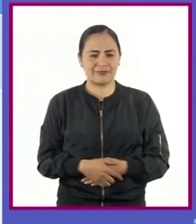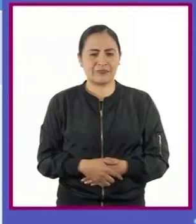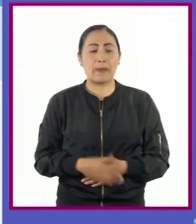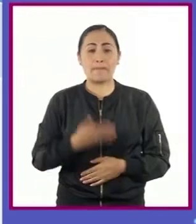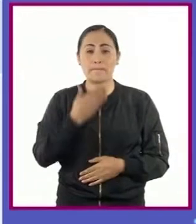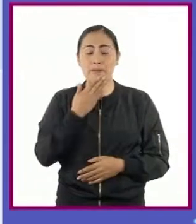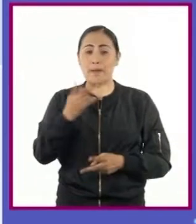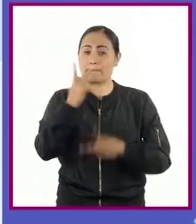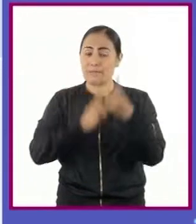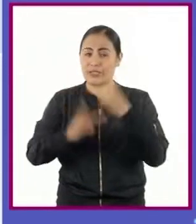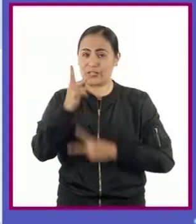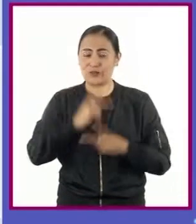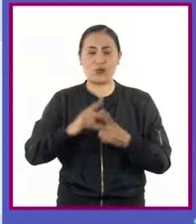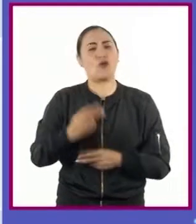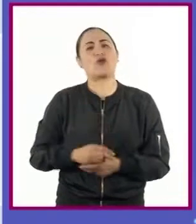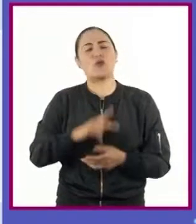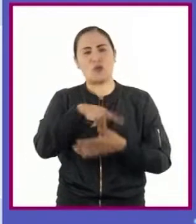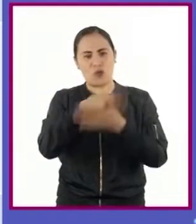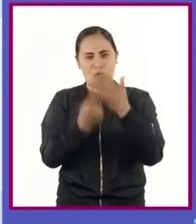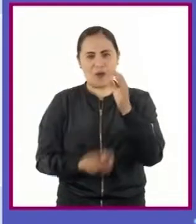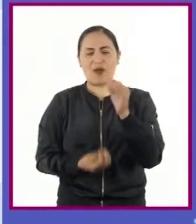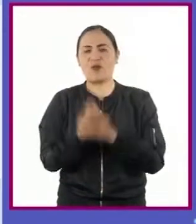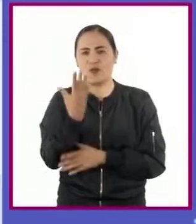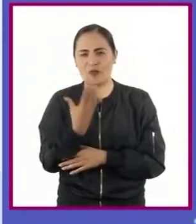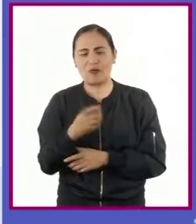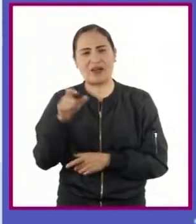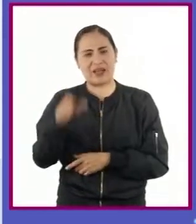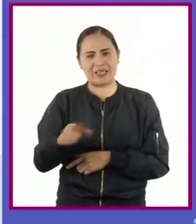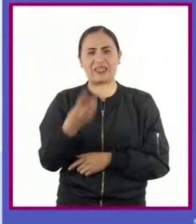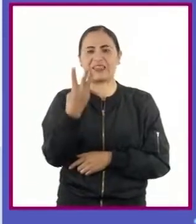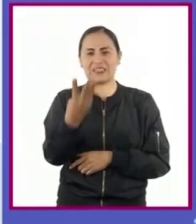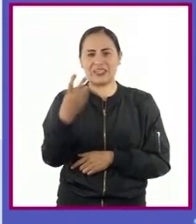Bienvenidos a un nuevo programa de la estación